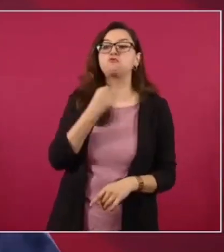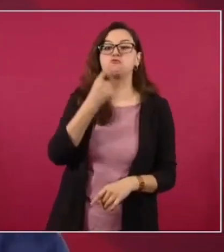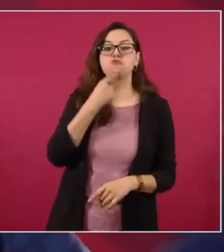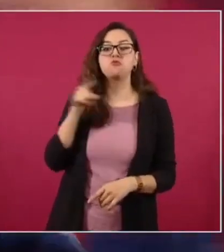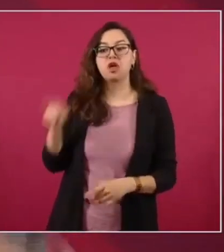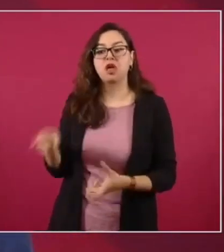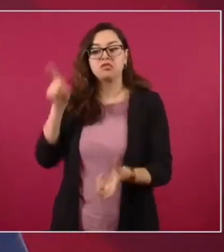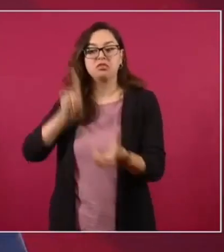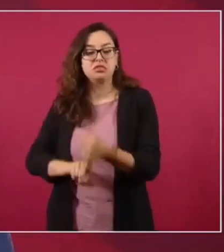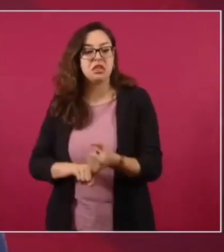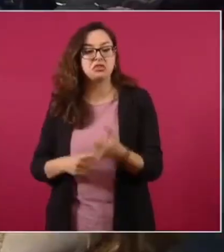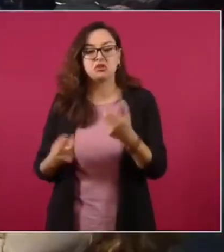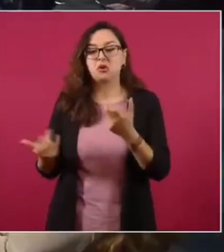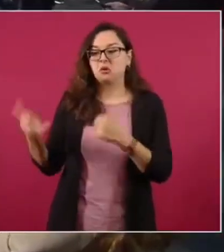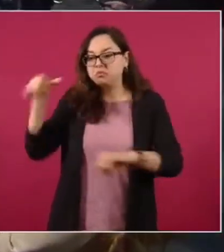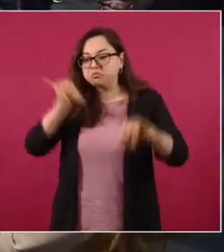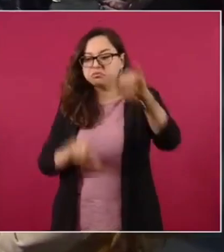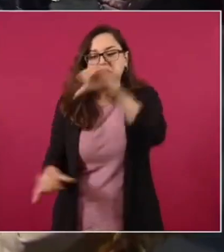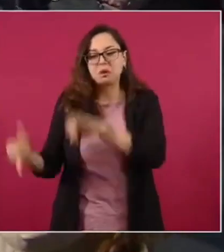lleva agroquímicos